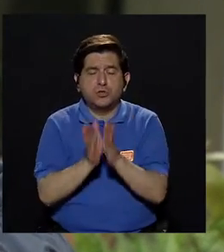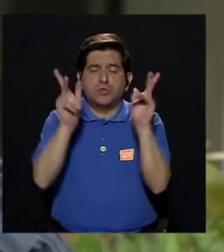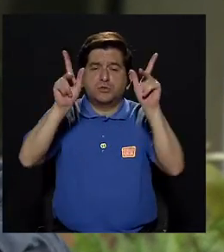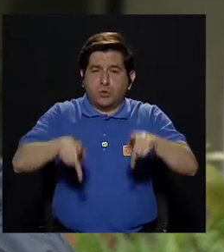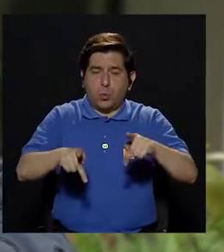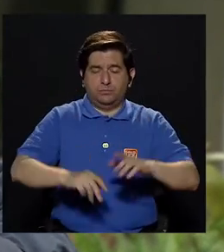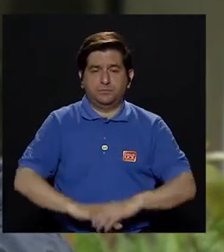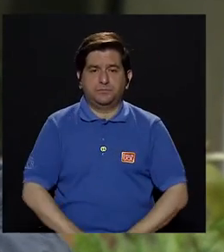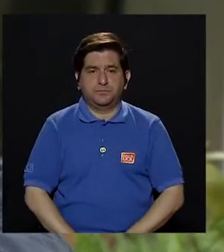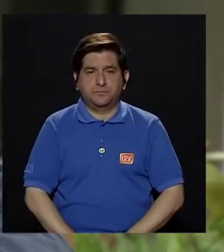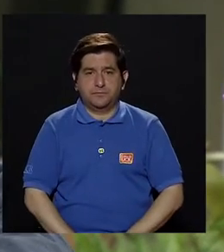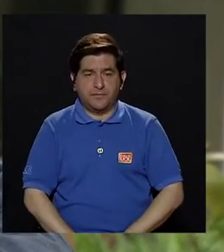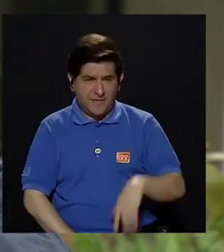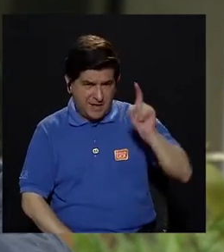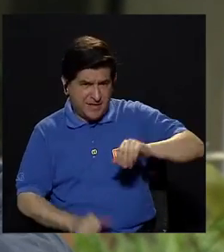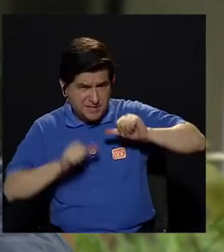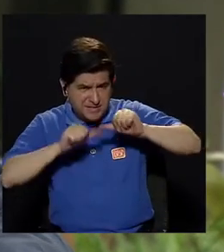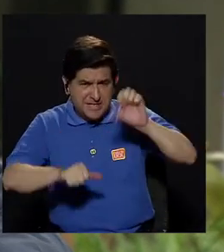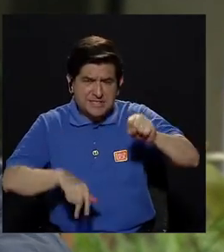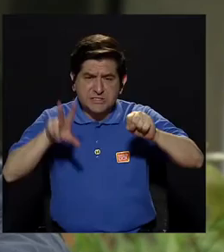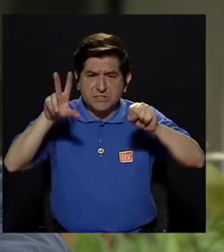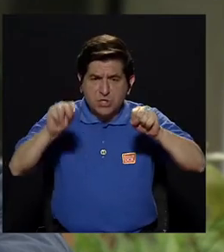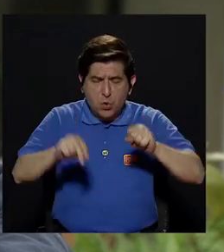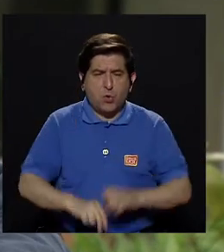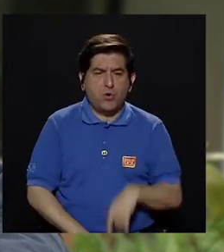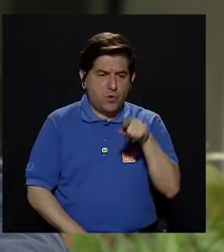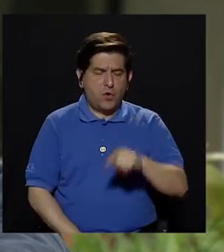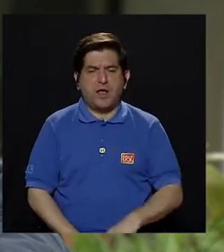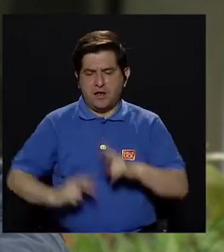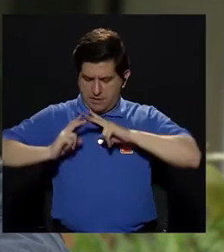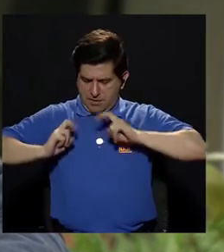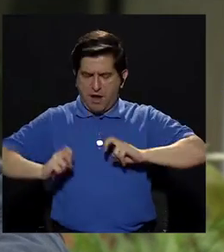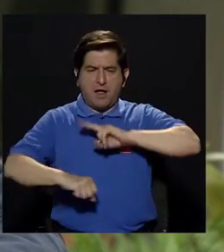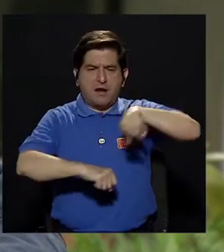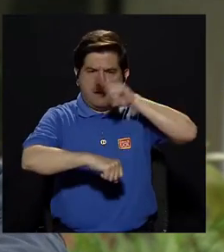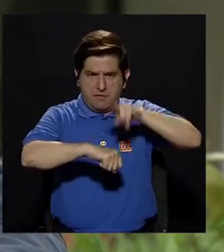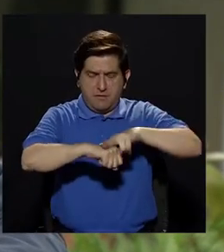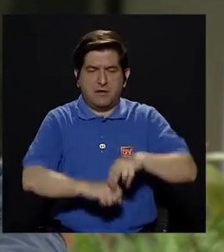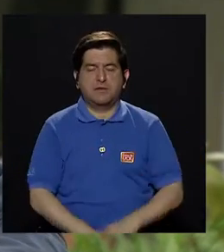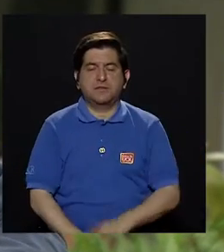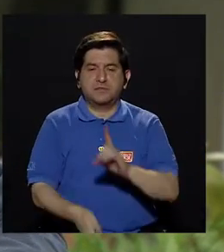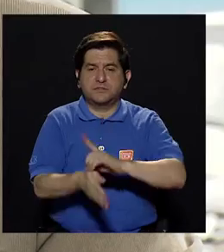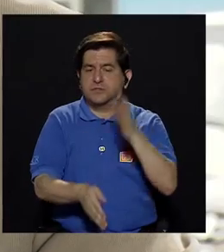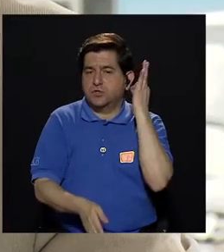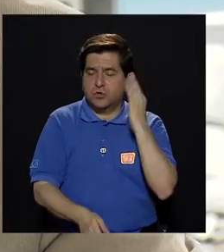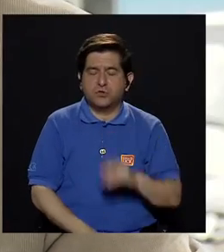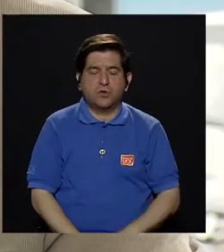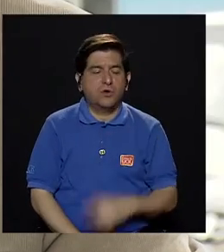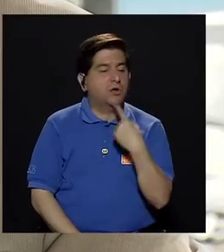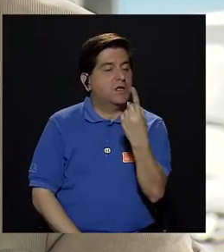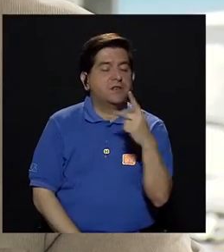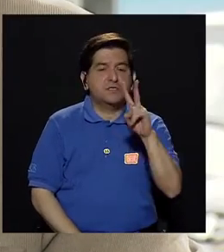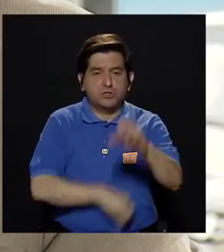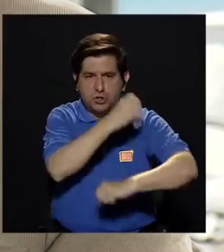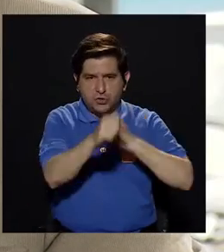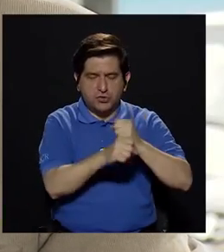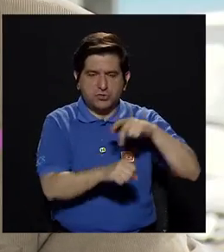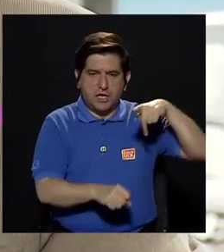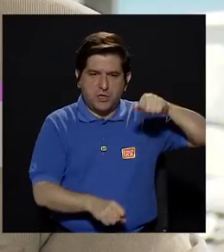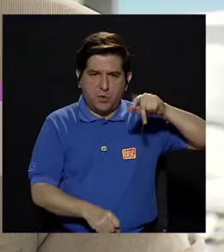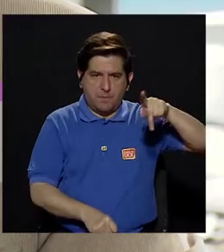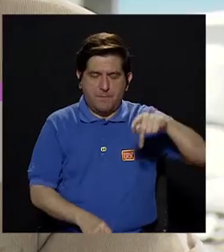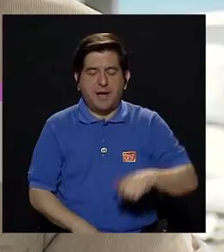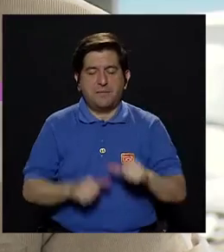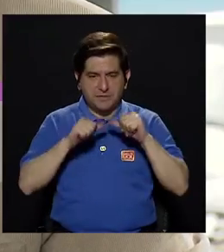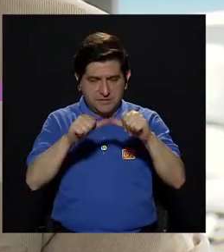de la paciente, etcétera, de si debe continuar o no haciéndose las mamografías rutinarias. En el caso de la doctora, indica que cada 2 años el papanicolaou, si